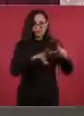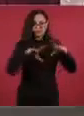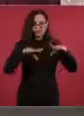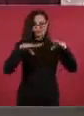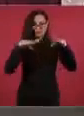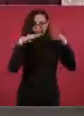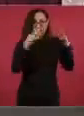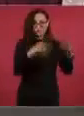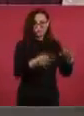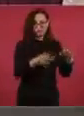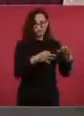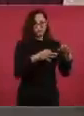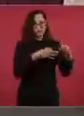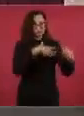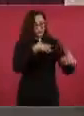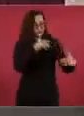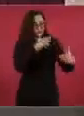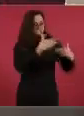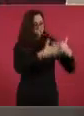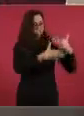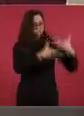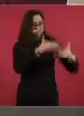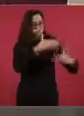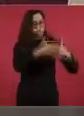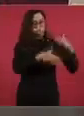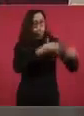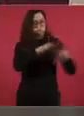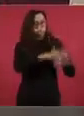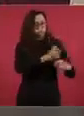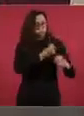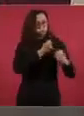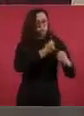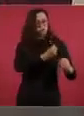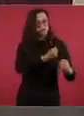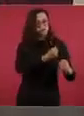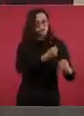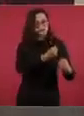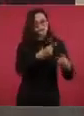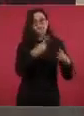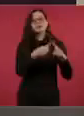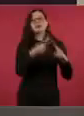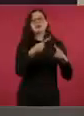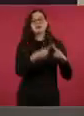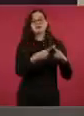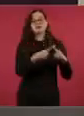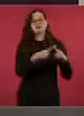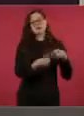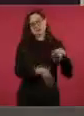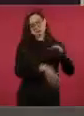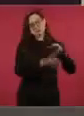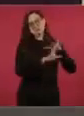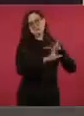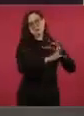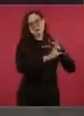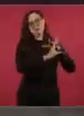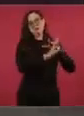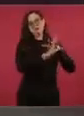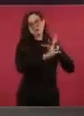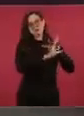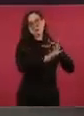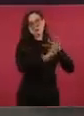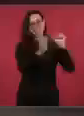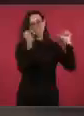y se convirtió en una potencia gracias a los migrantes de todo el